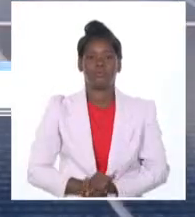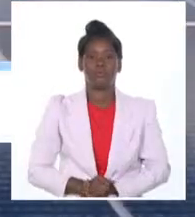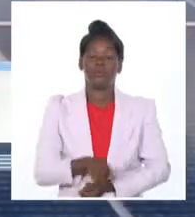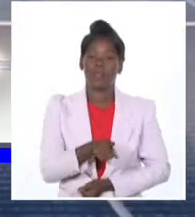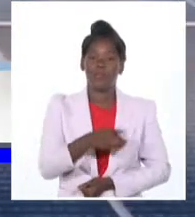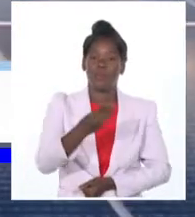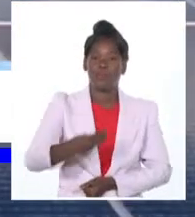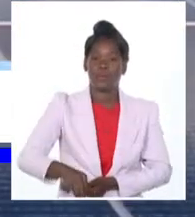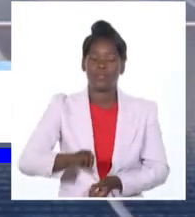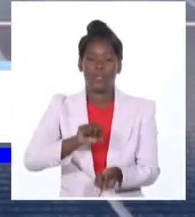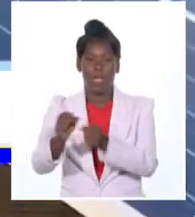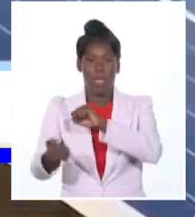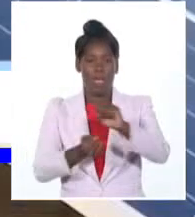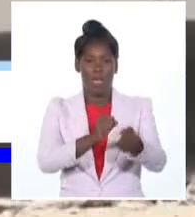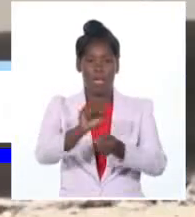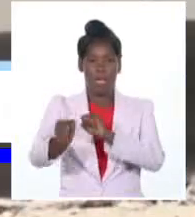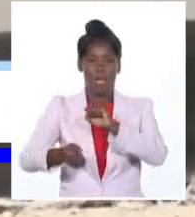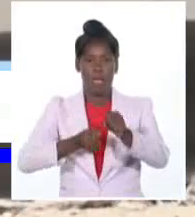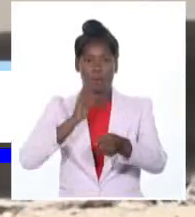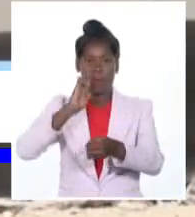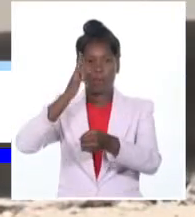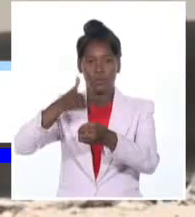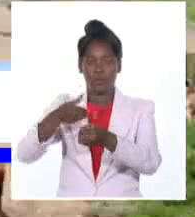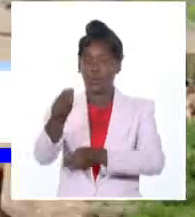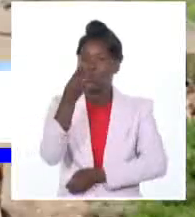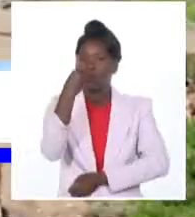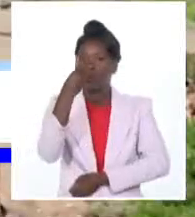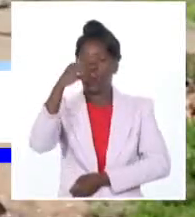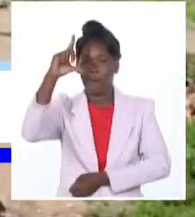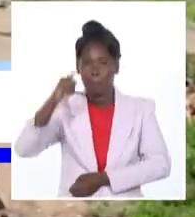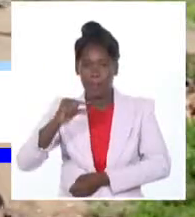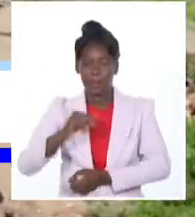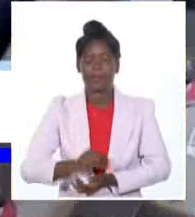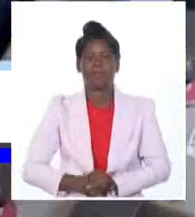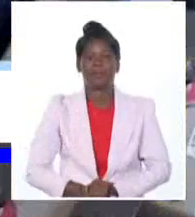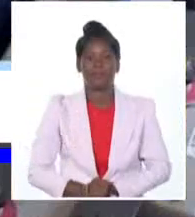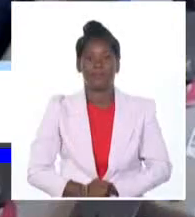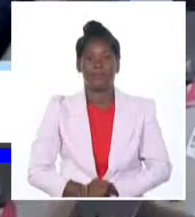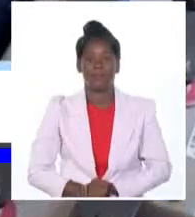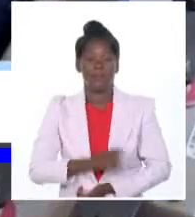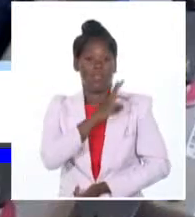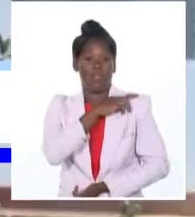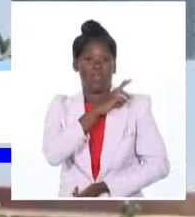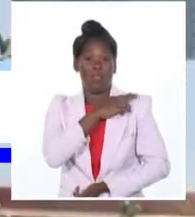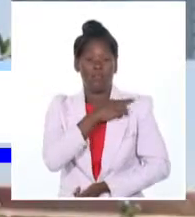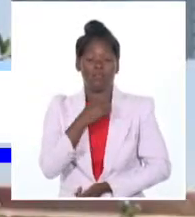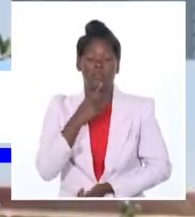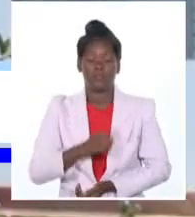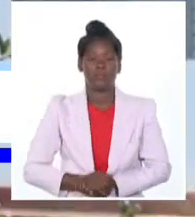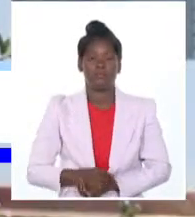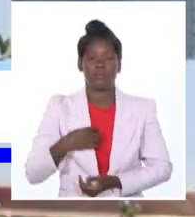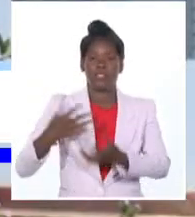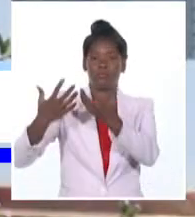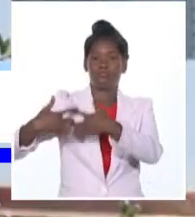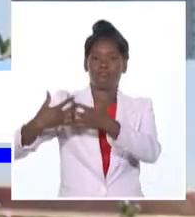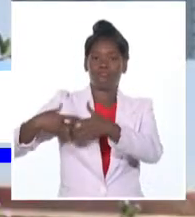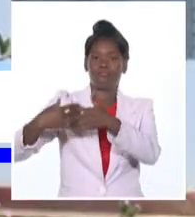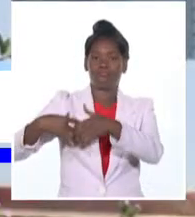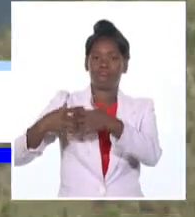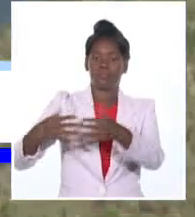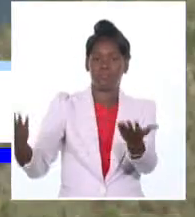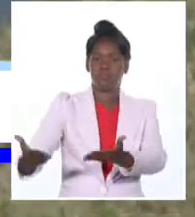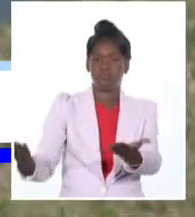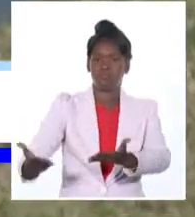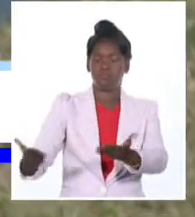empresa eléctrica, Alberto Acosta Hernández, explicó a la agencia cubana de noticias que trabajan en Mecahual, ubicado en El Mariel, y